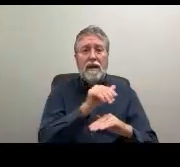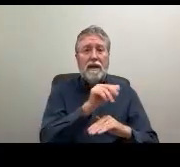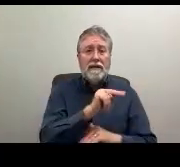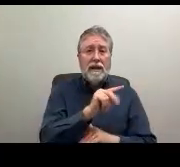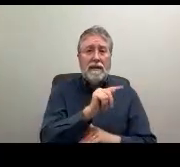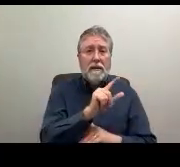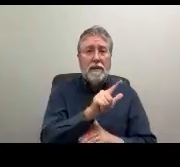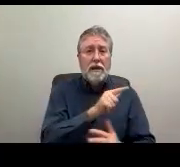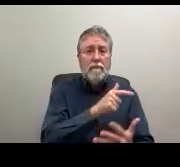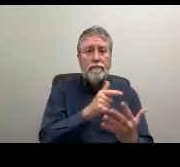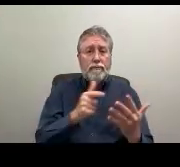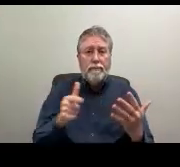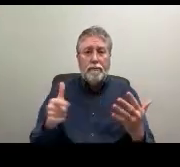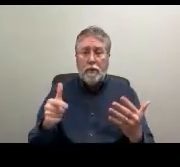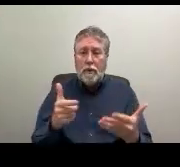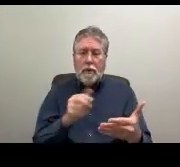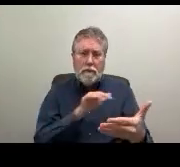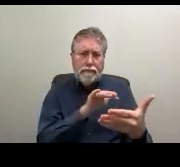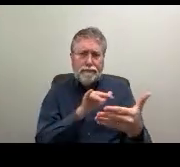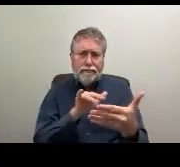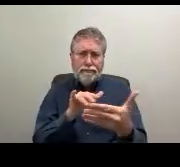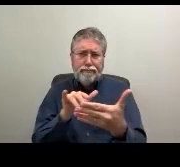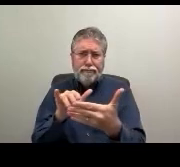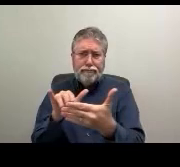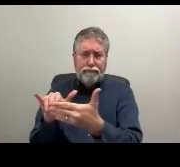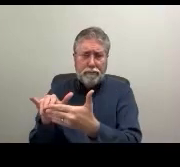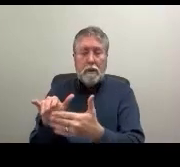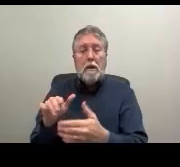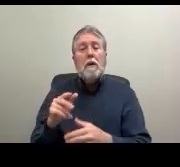obtener algunas respuestas.